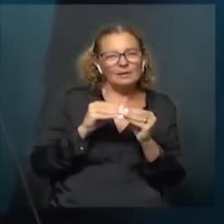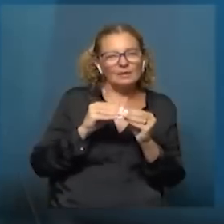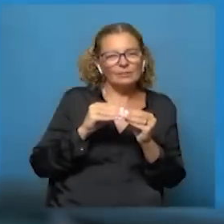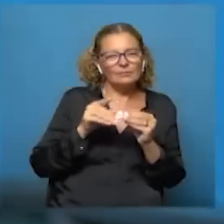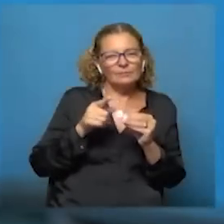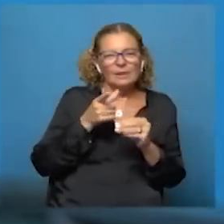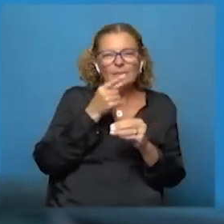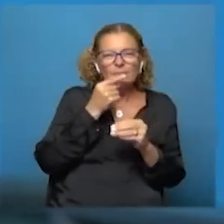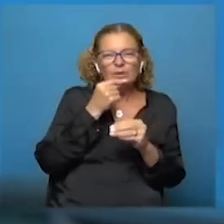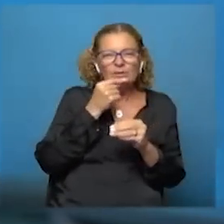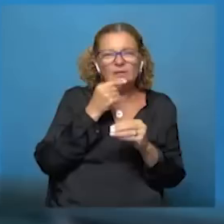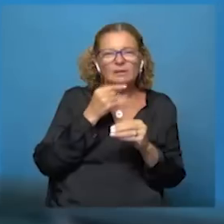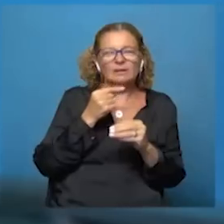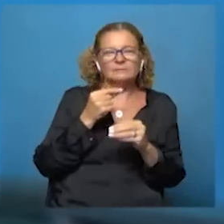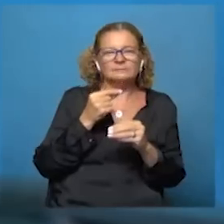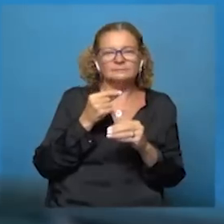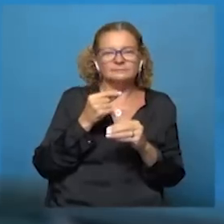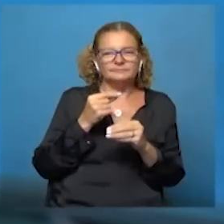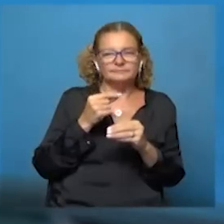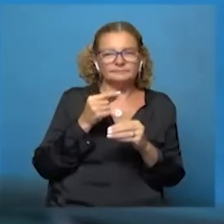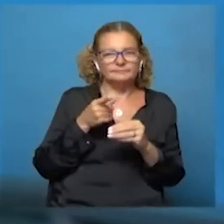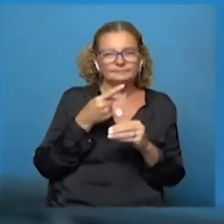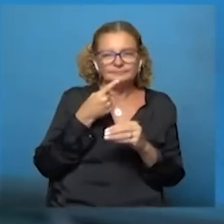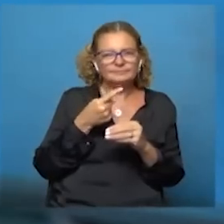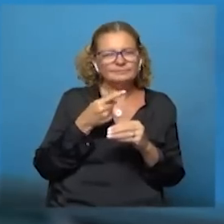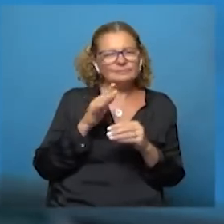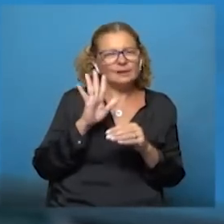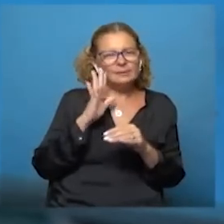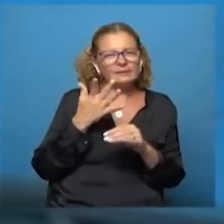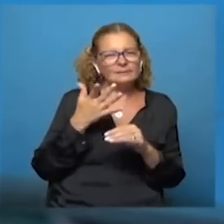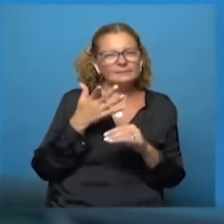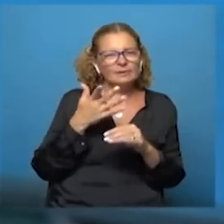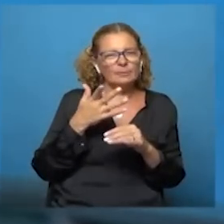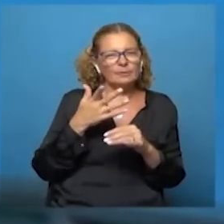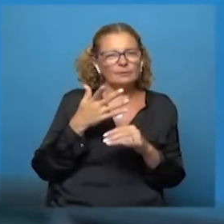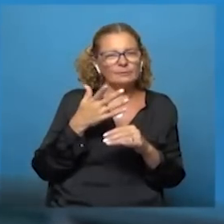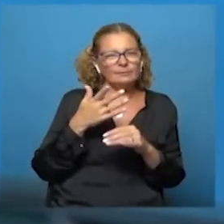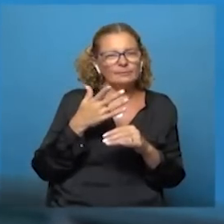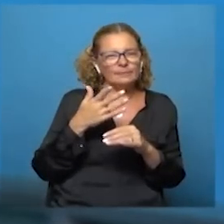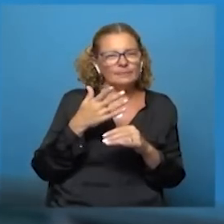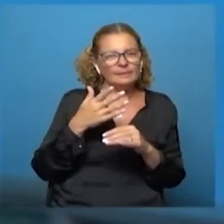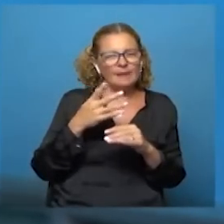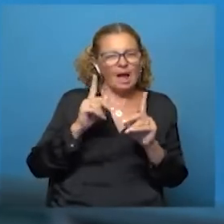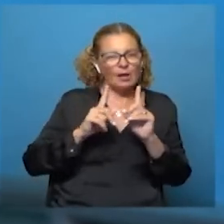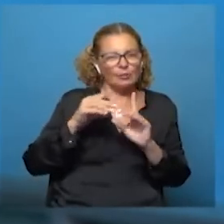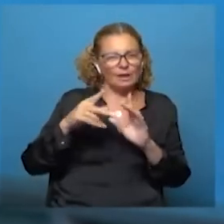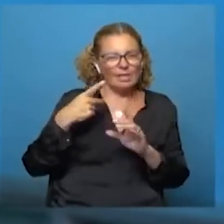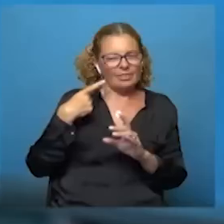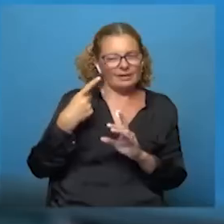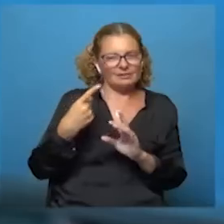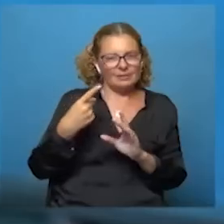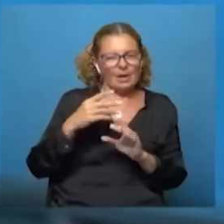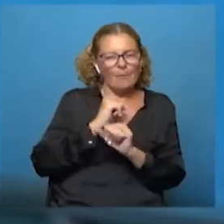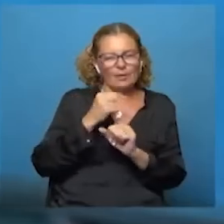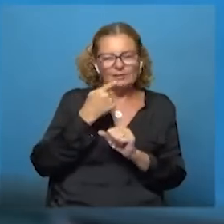el policía tiende a a cumplir extremadamente algunas directivas este que